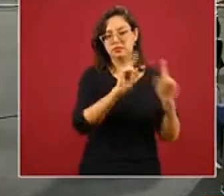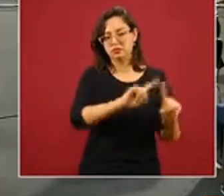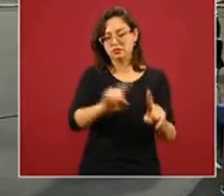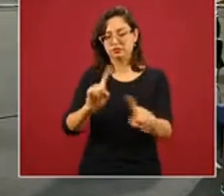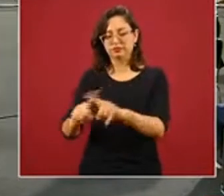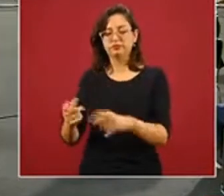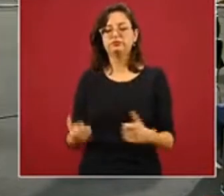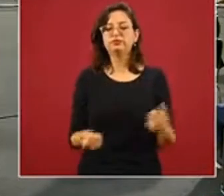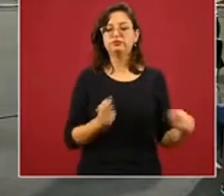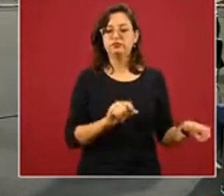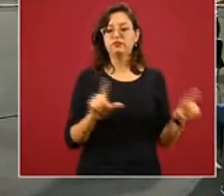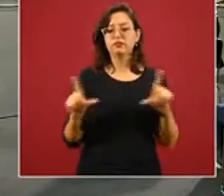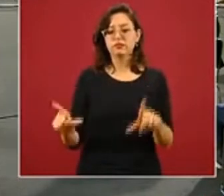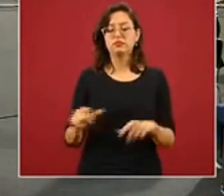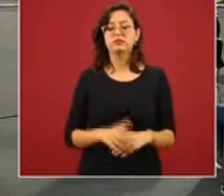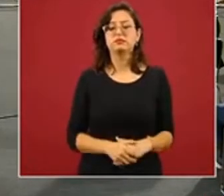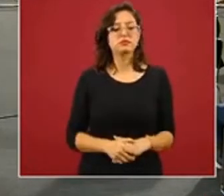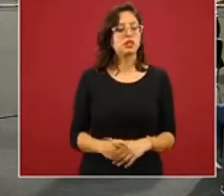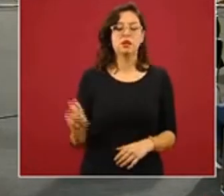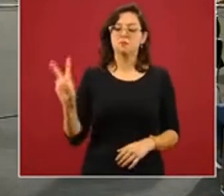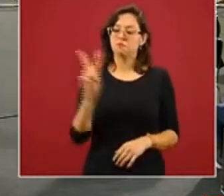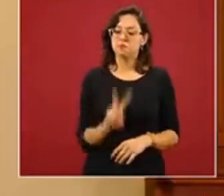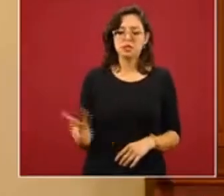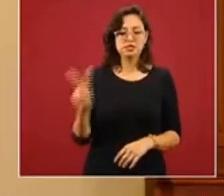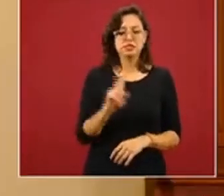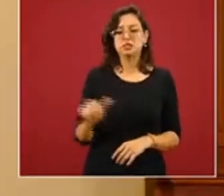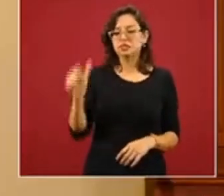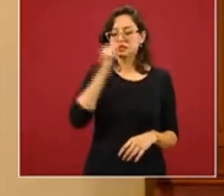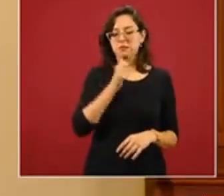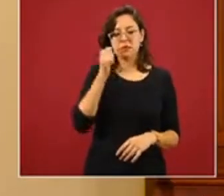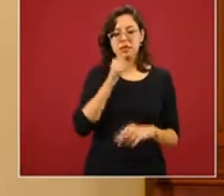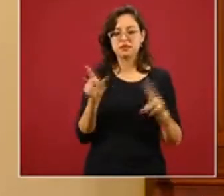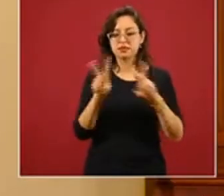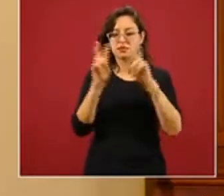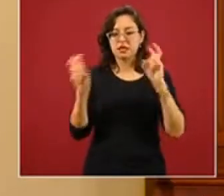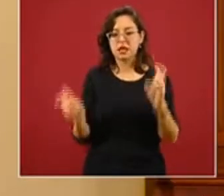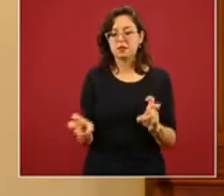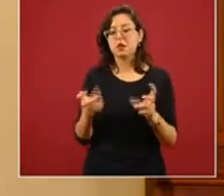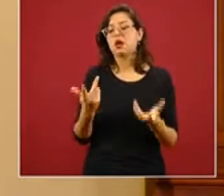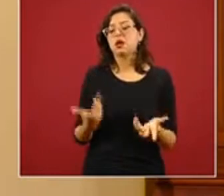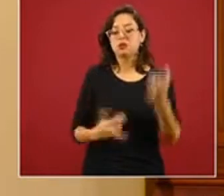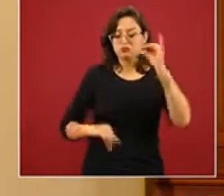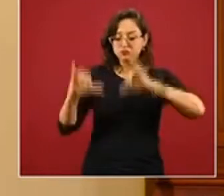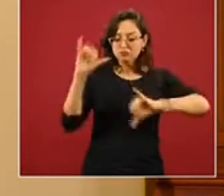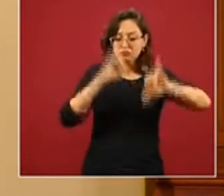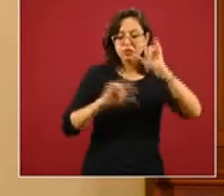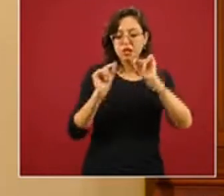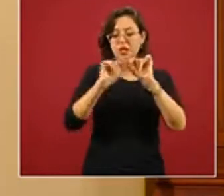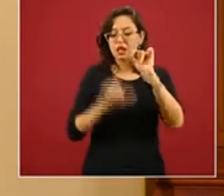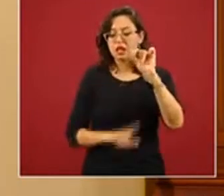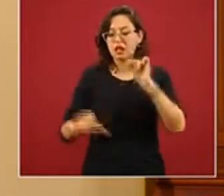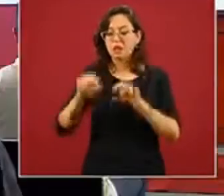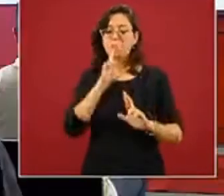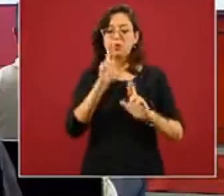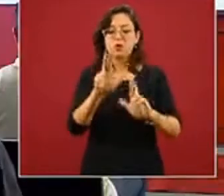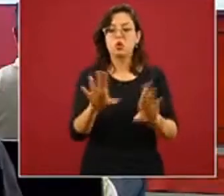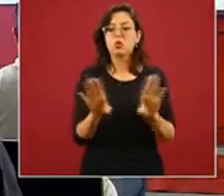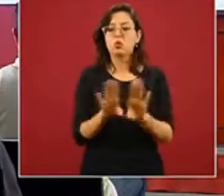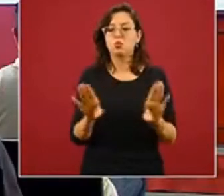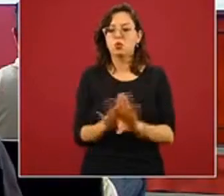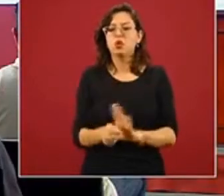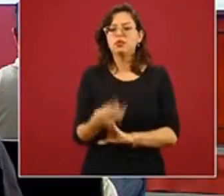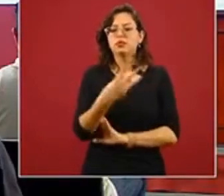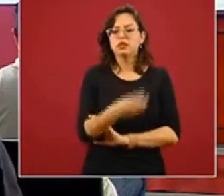diapositiva. El día viernes siempre actualizamos cómo vamos con el diagnóstico por laboratorio a nivel nacional. Son